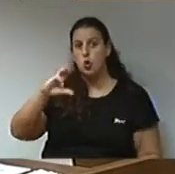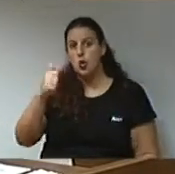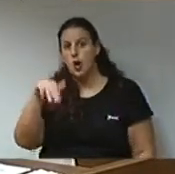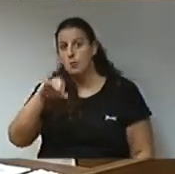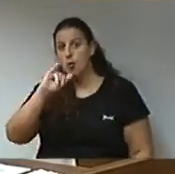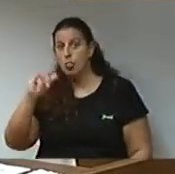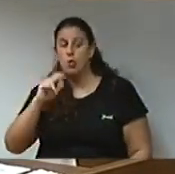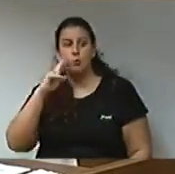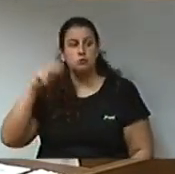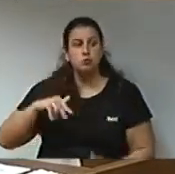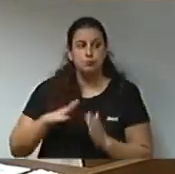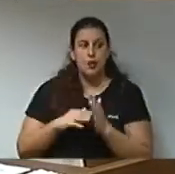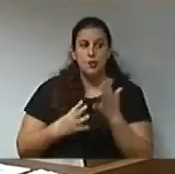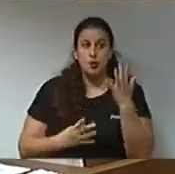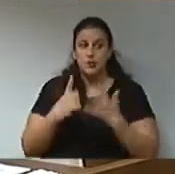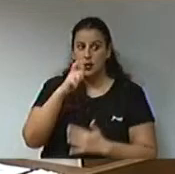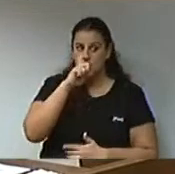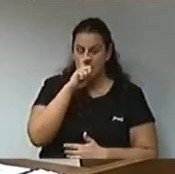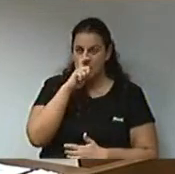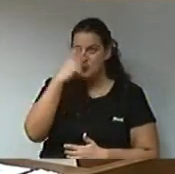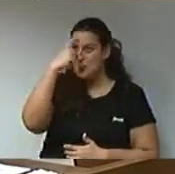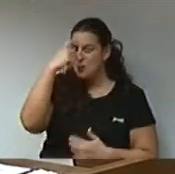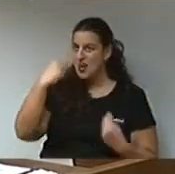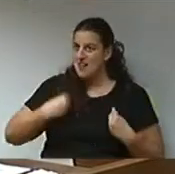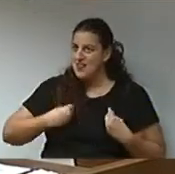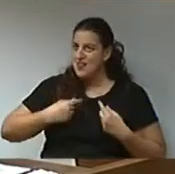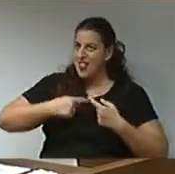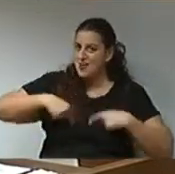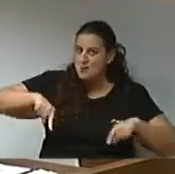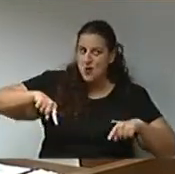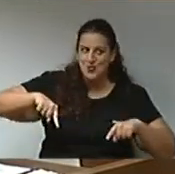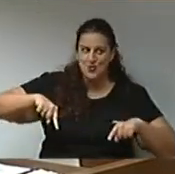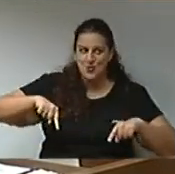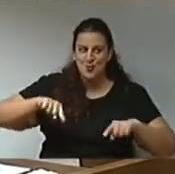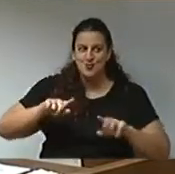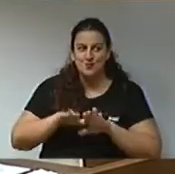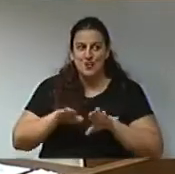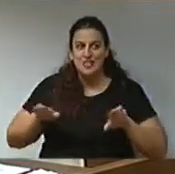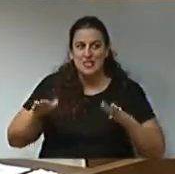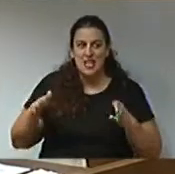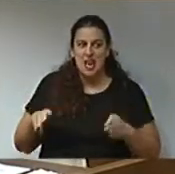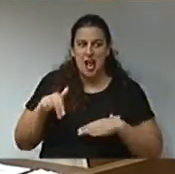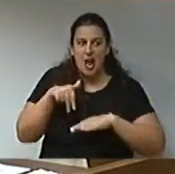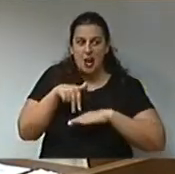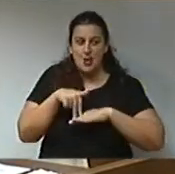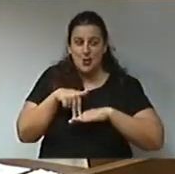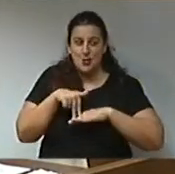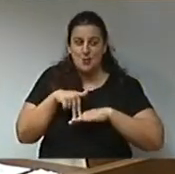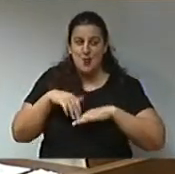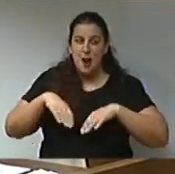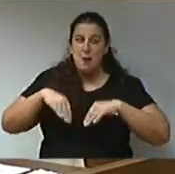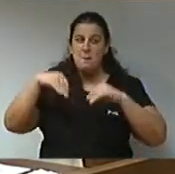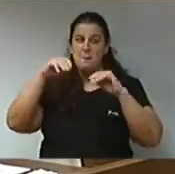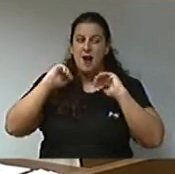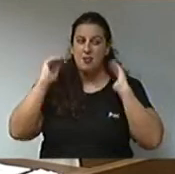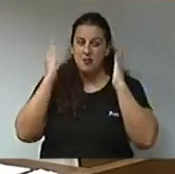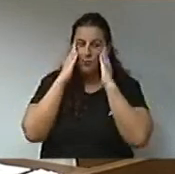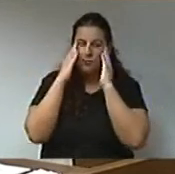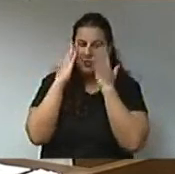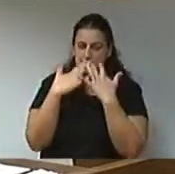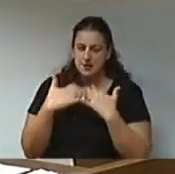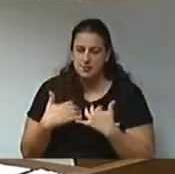cuna, de 91 años, memoria viva del puerto, salió al escenario delante de un palacio de congresos abarrotado de más de 1.500